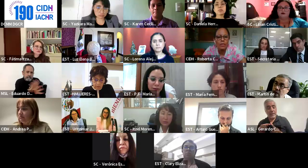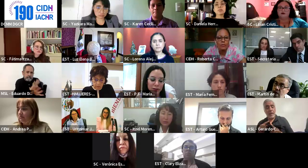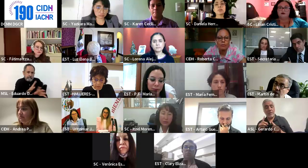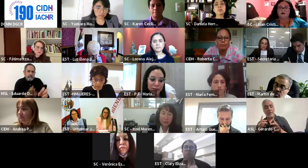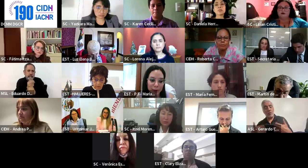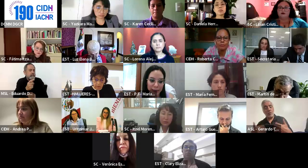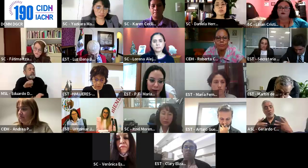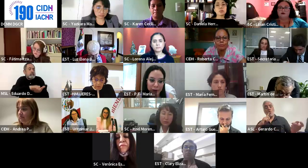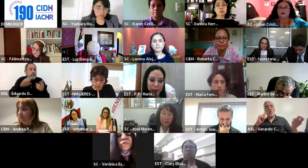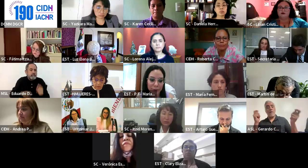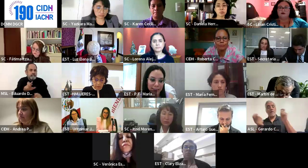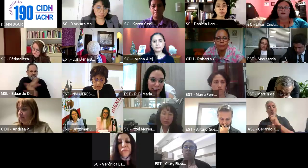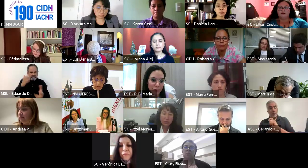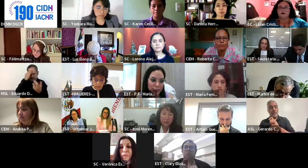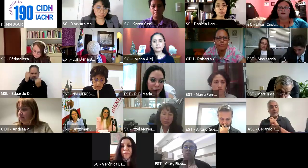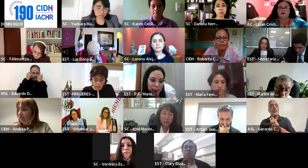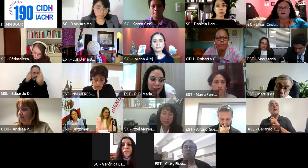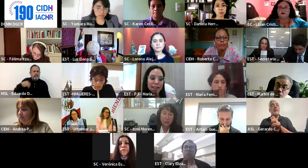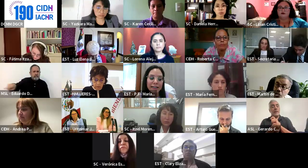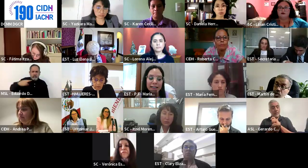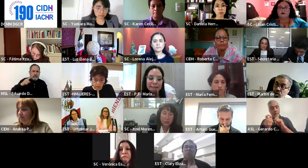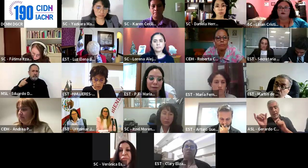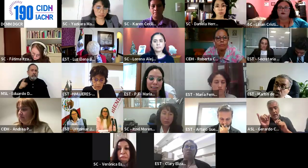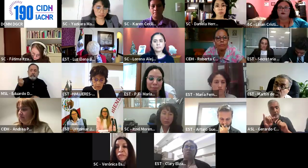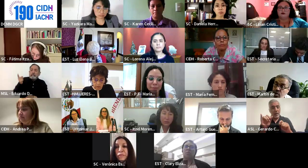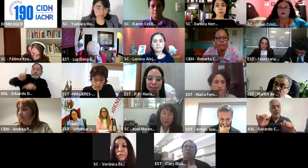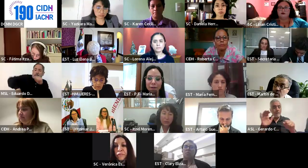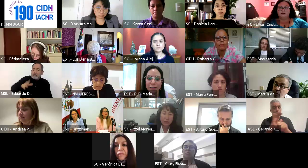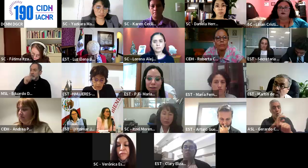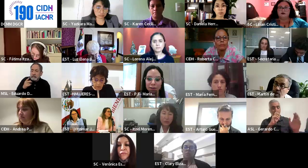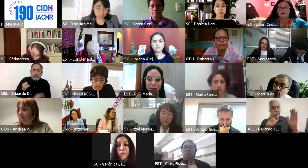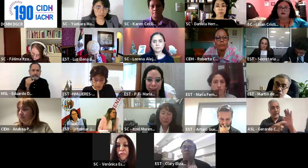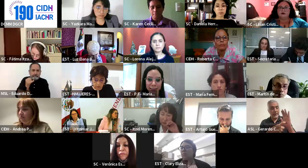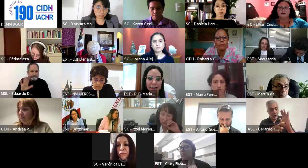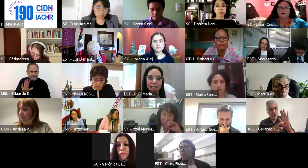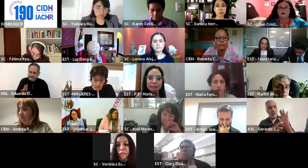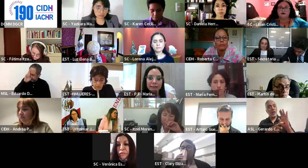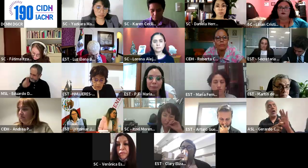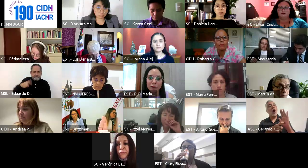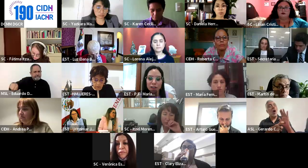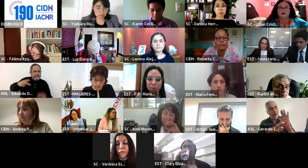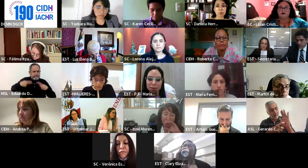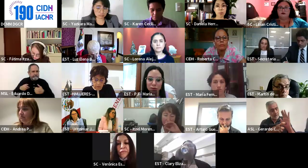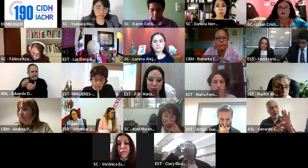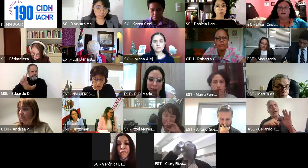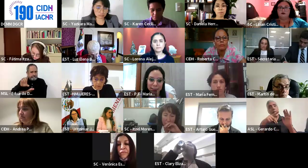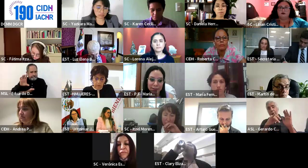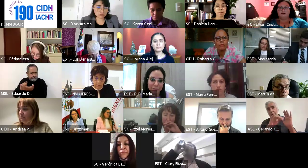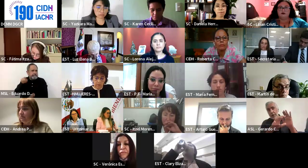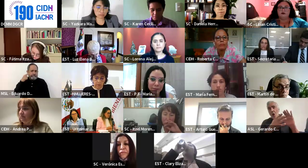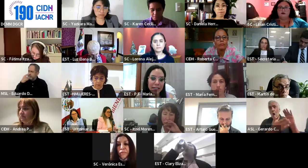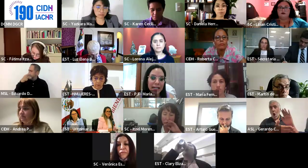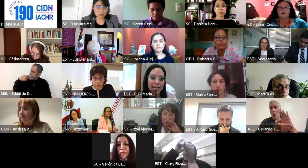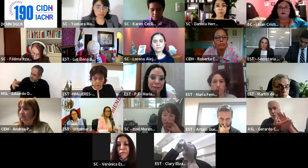el reconocimiento pleno de la capacidad jurídica que se contempla en el Código Nacional de Procedimientos